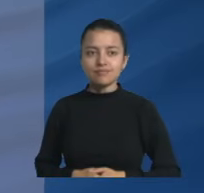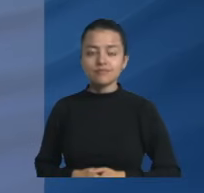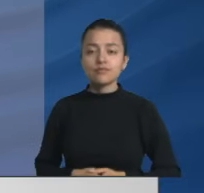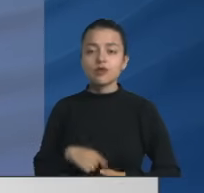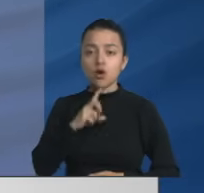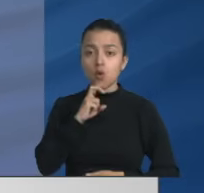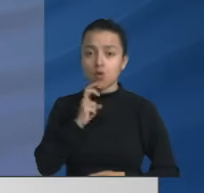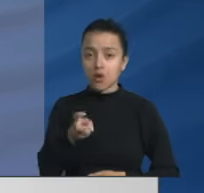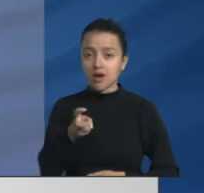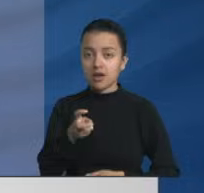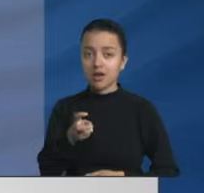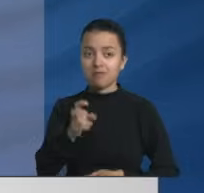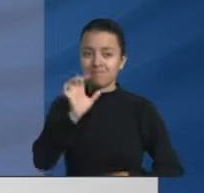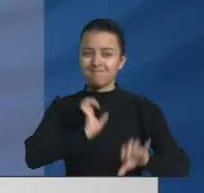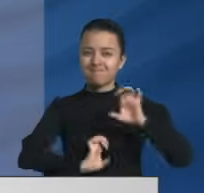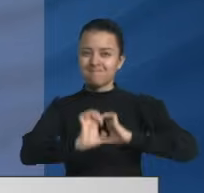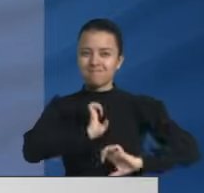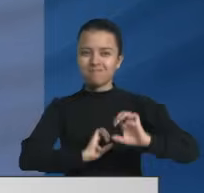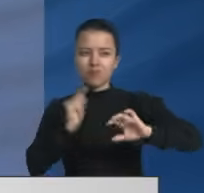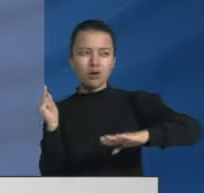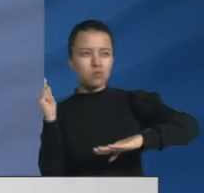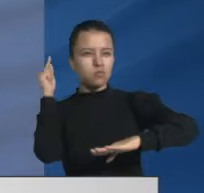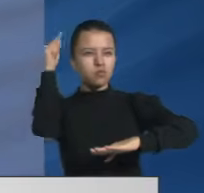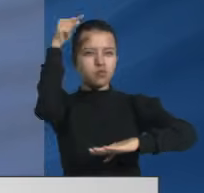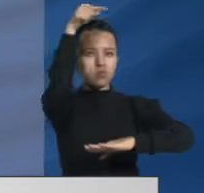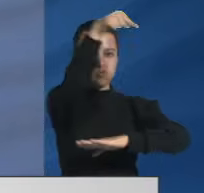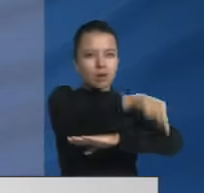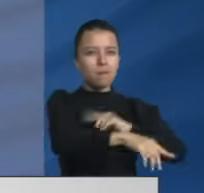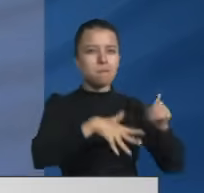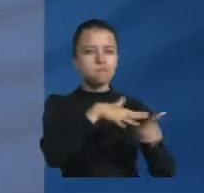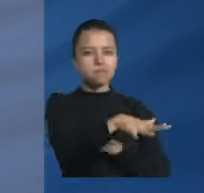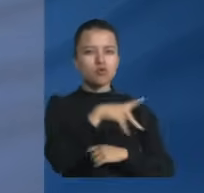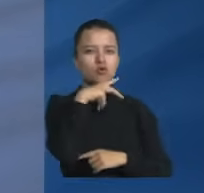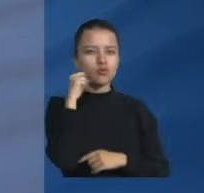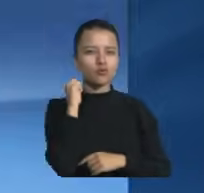realizó su ataque más profundo dentro de Rusia. Ya volvemos.